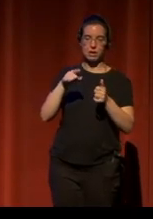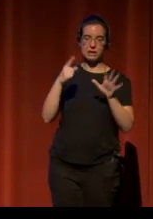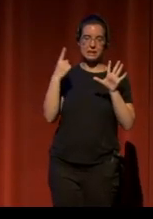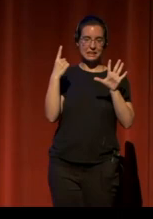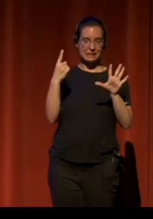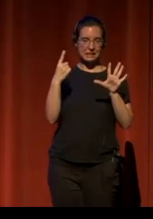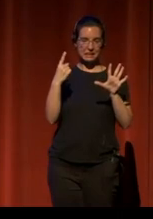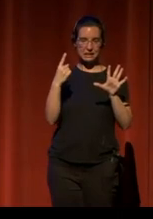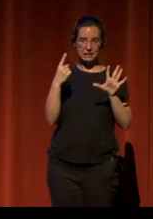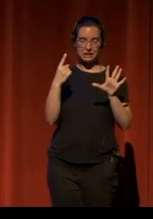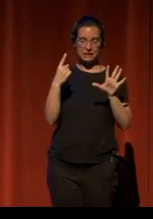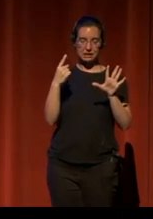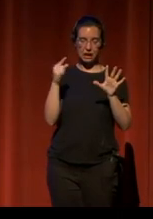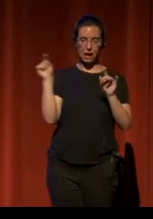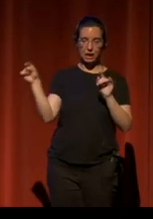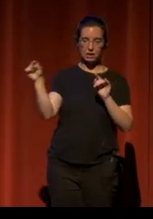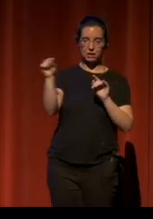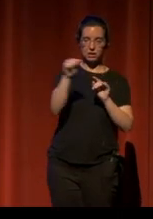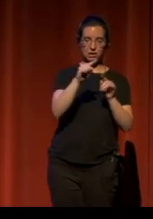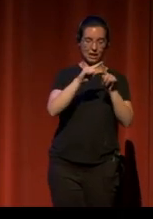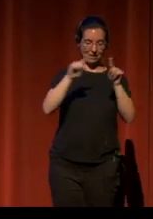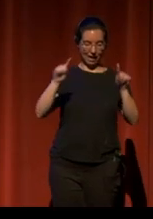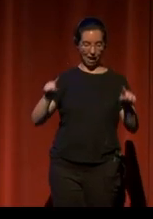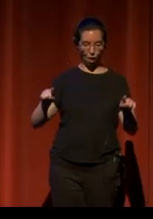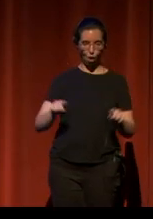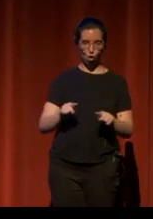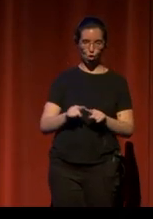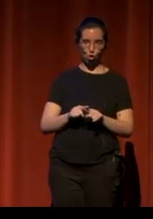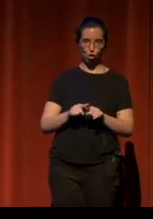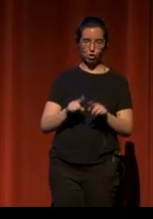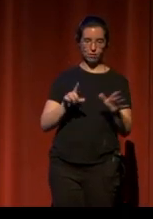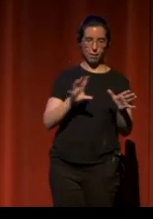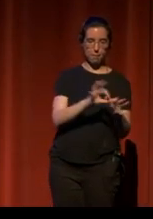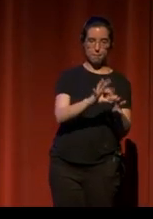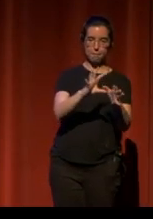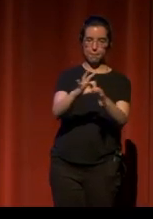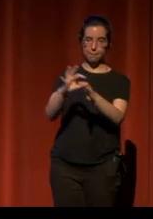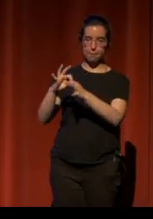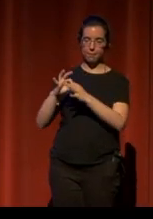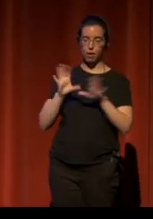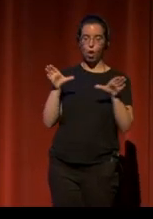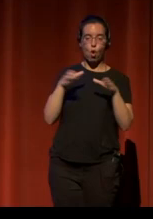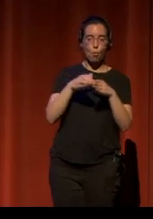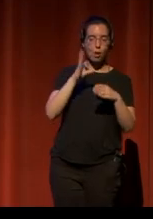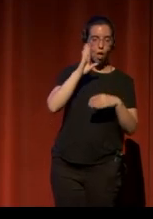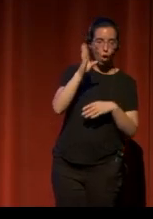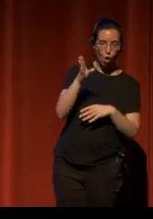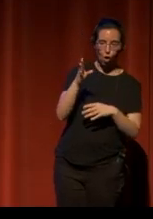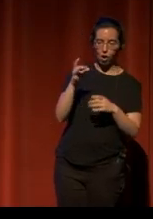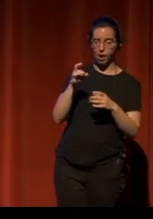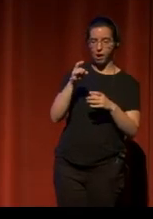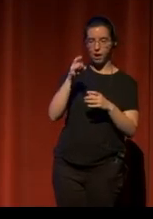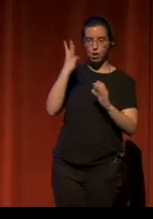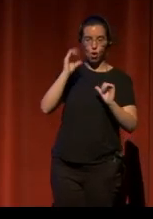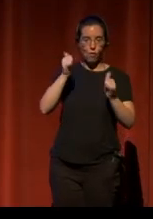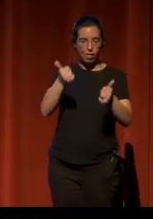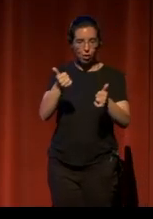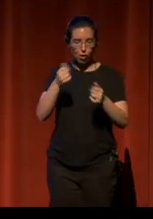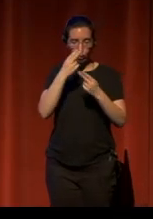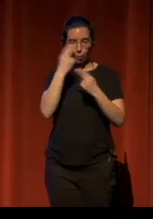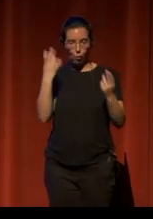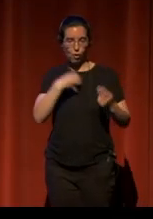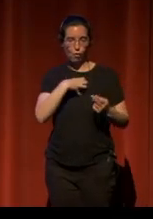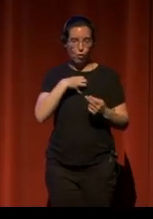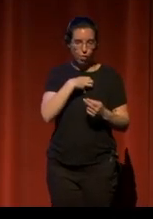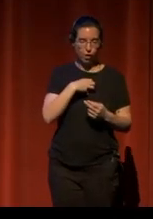de del del del hexágono no la comunidad aola con innovadores públicos funcionarios radar